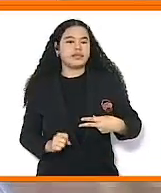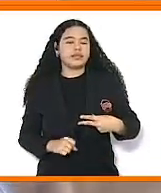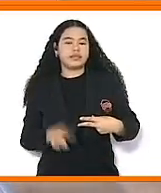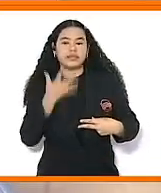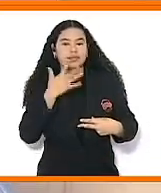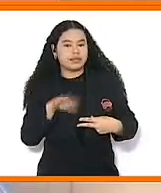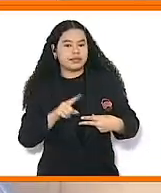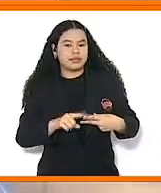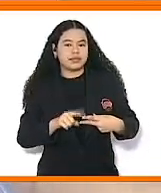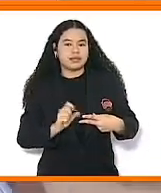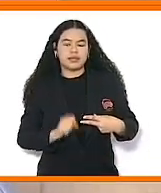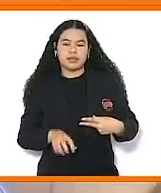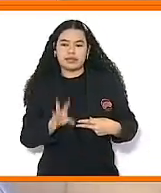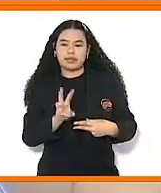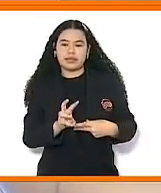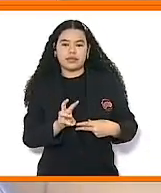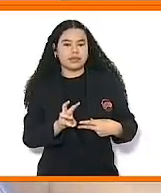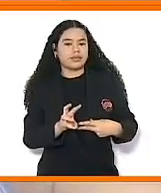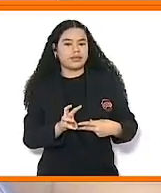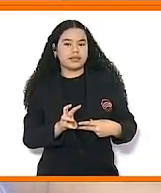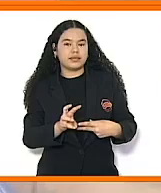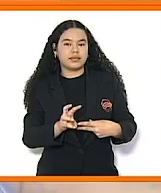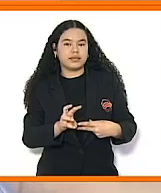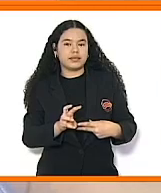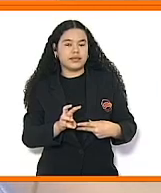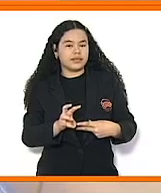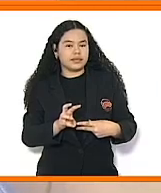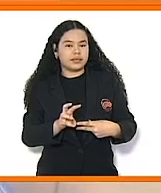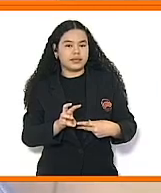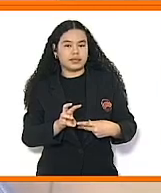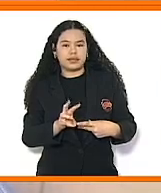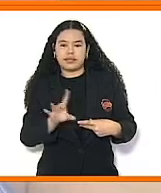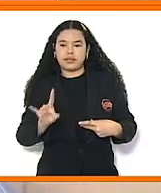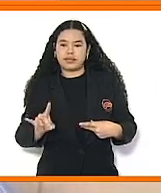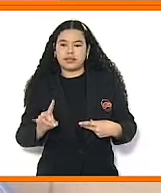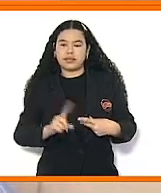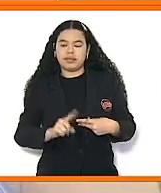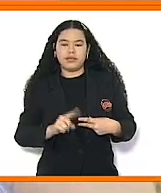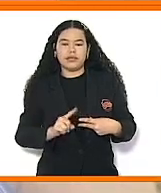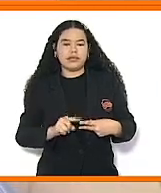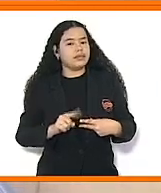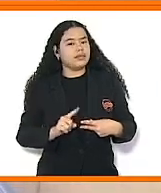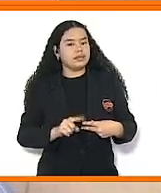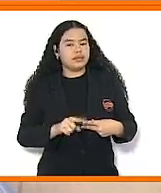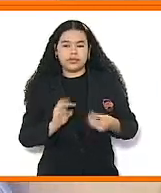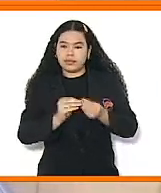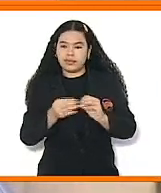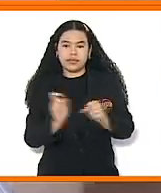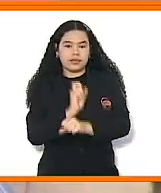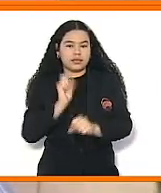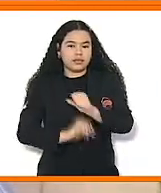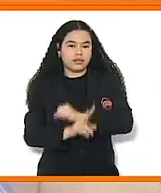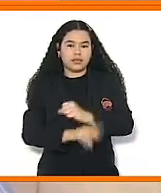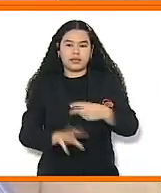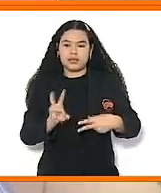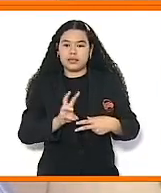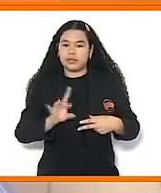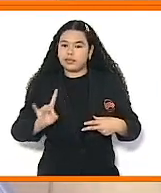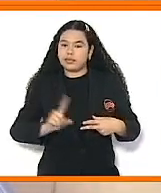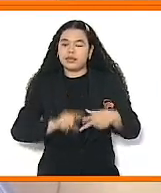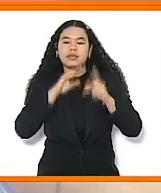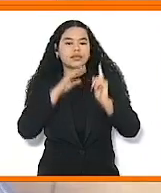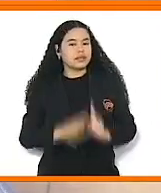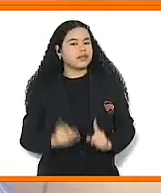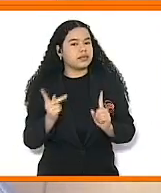suerte, porque este es el 6. Segundo dígito, 8. Primer número favorecido para premiados es el 68 con